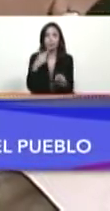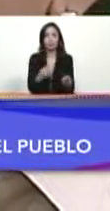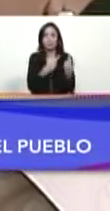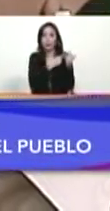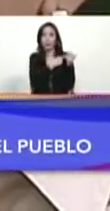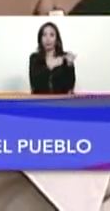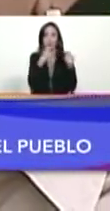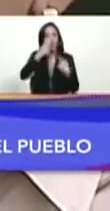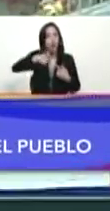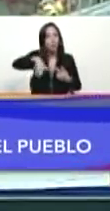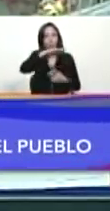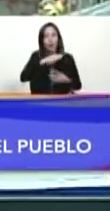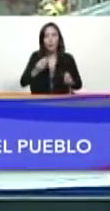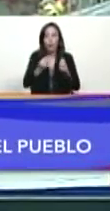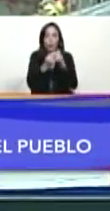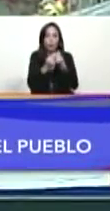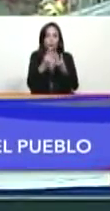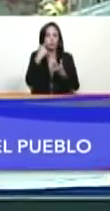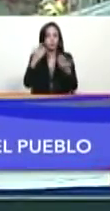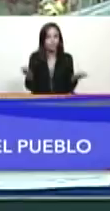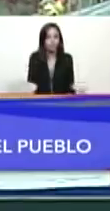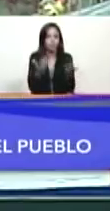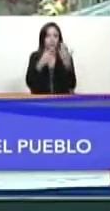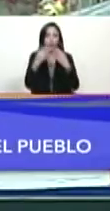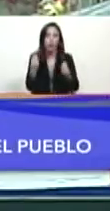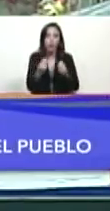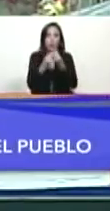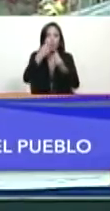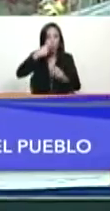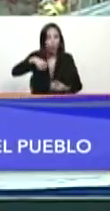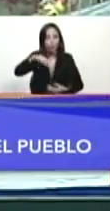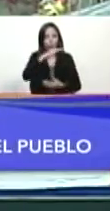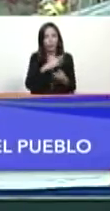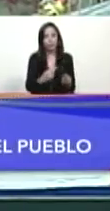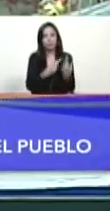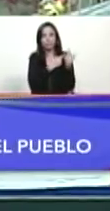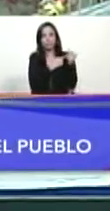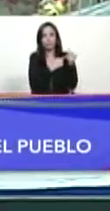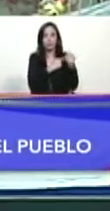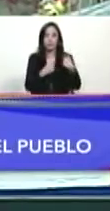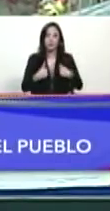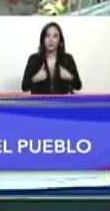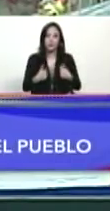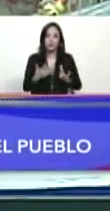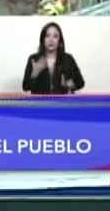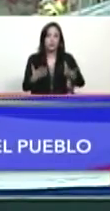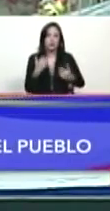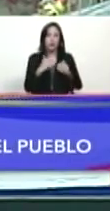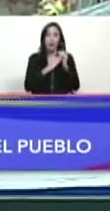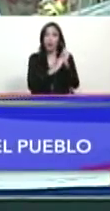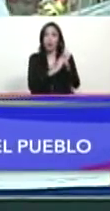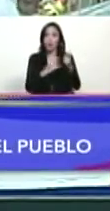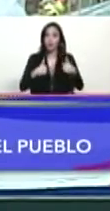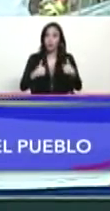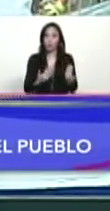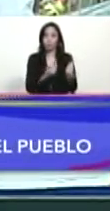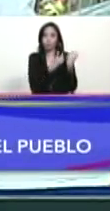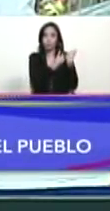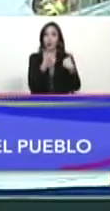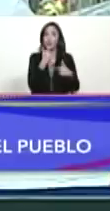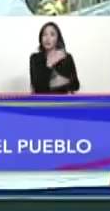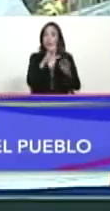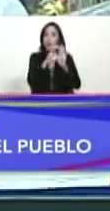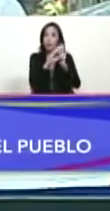Siempre con el pueblo, me dijo, siempre con el pueblo. Y yo tomé la batuta, como manda la